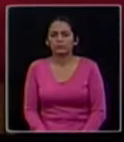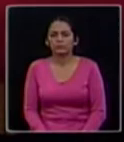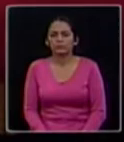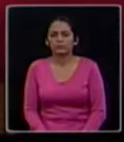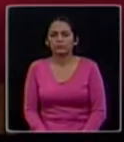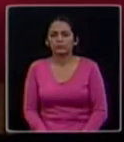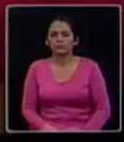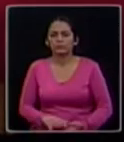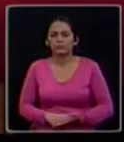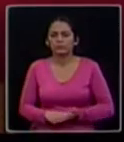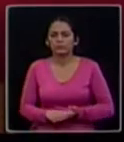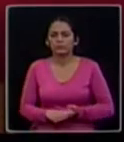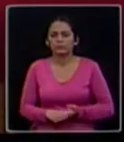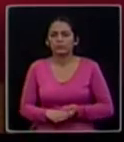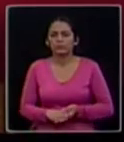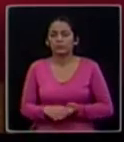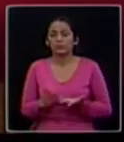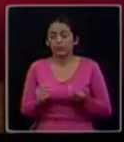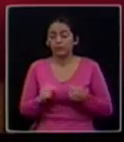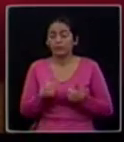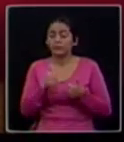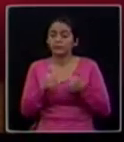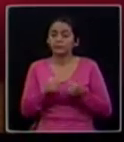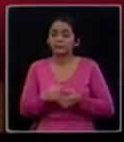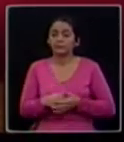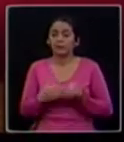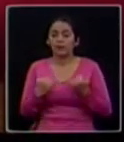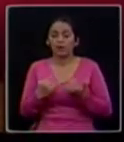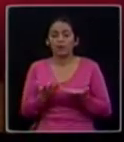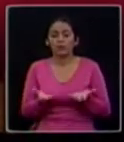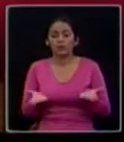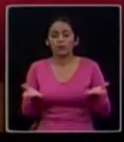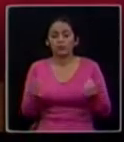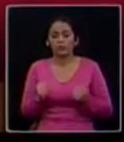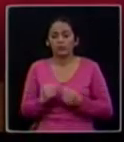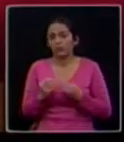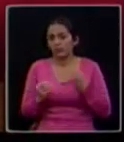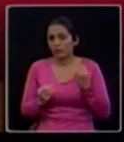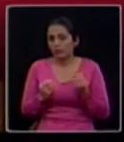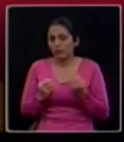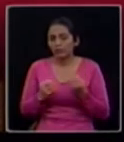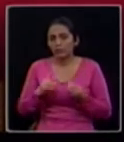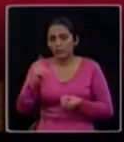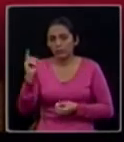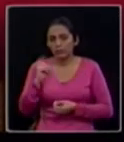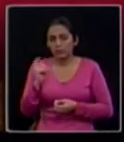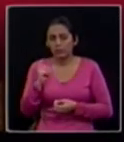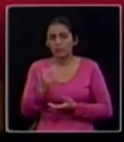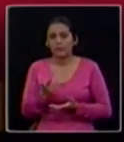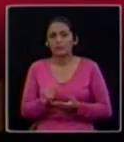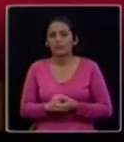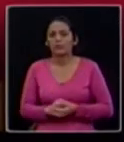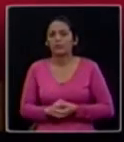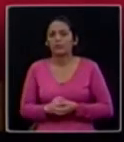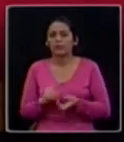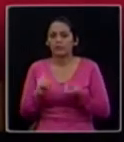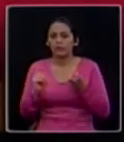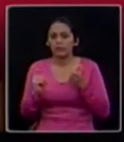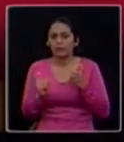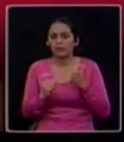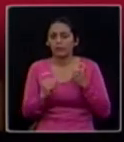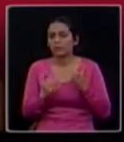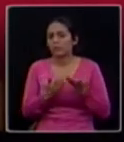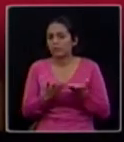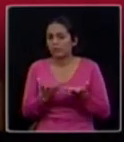ir demostrando con acciones. No quiero decir que no se lo ha hecho. Okay. Hemos pedido que demos un giro, que mejoremos los procesos. Siempre es posible mejorar,